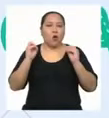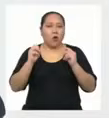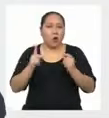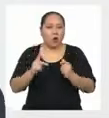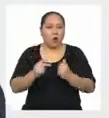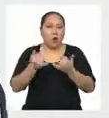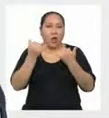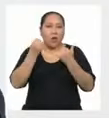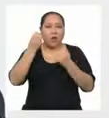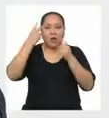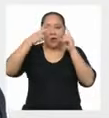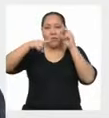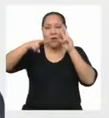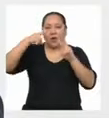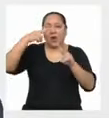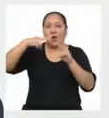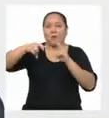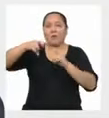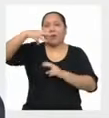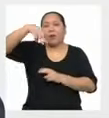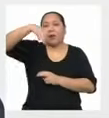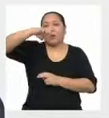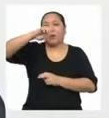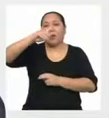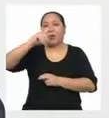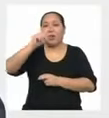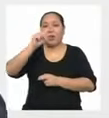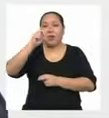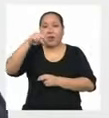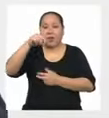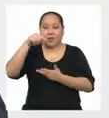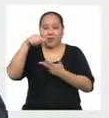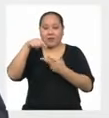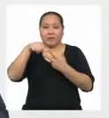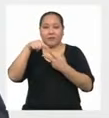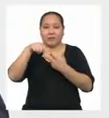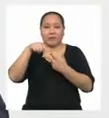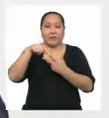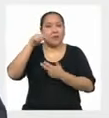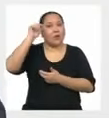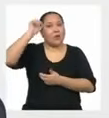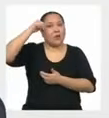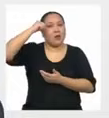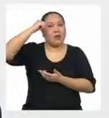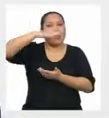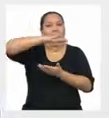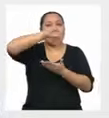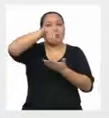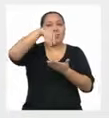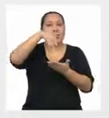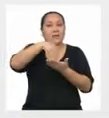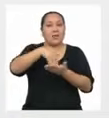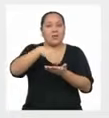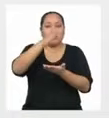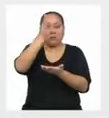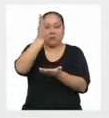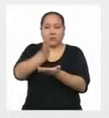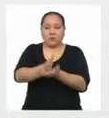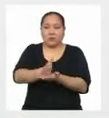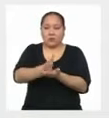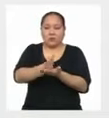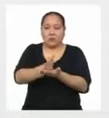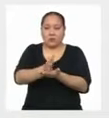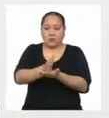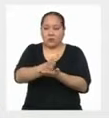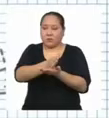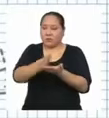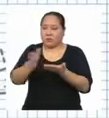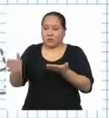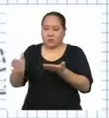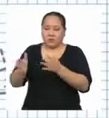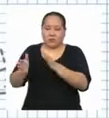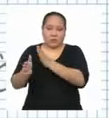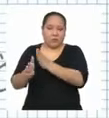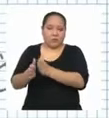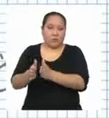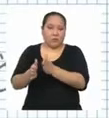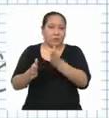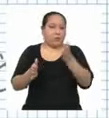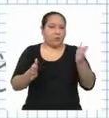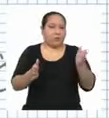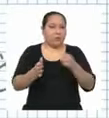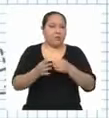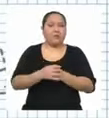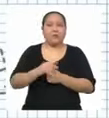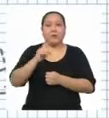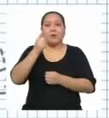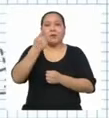mediana Recuerden que La mediana Es el valor central Que divide un conjunto De datos ordenados En la mitad Primero